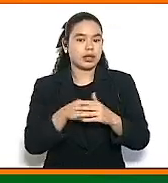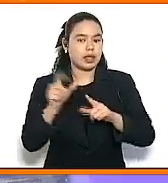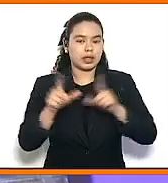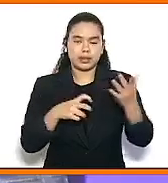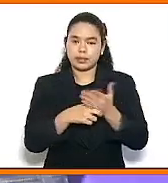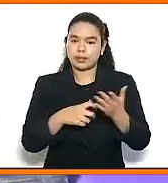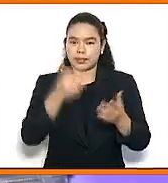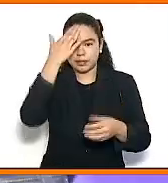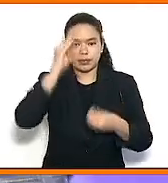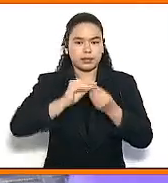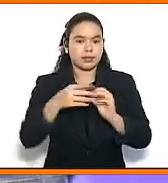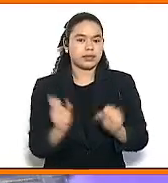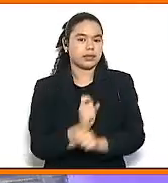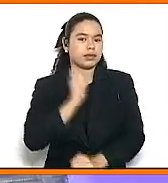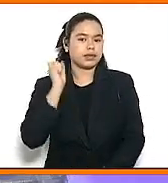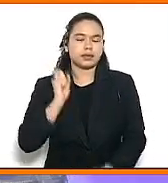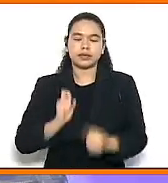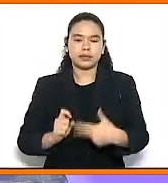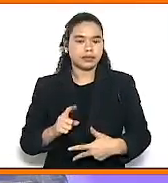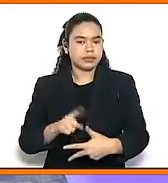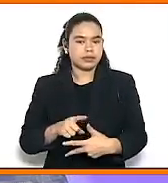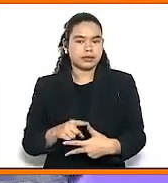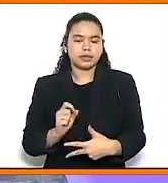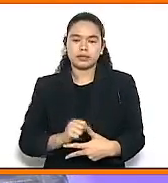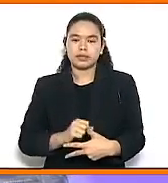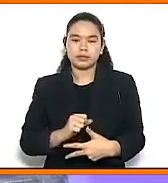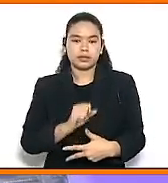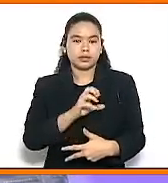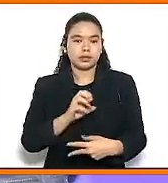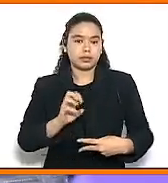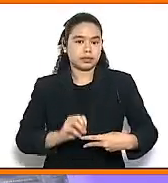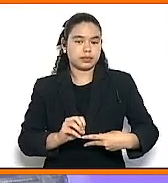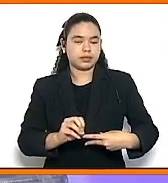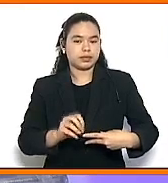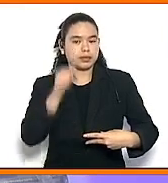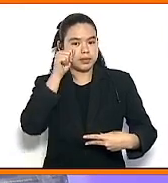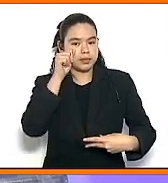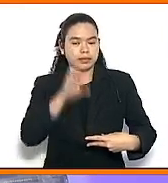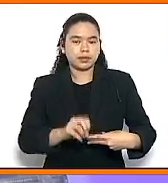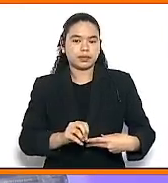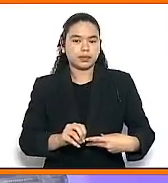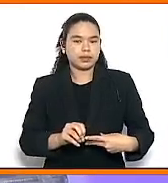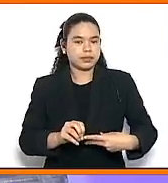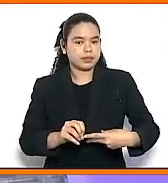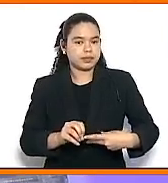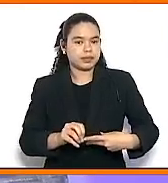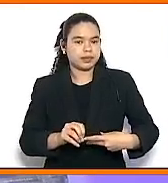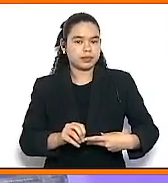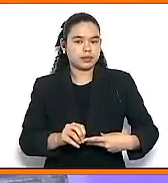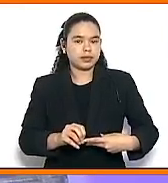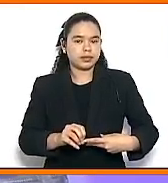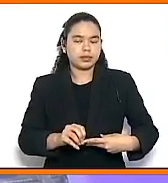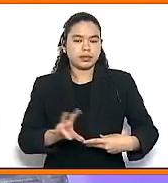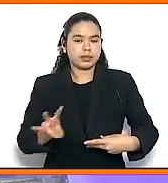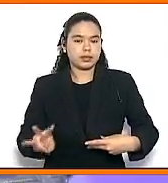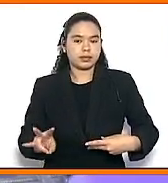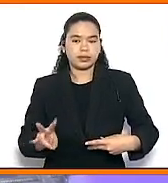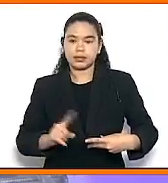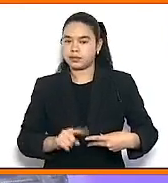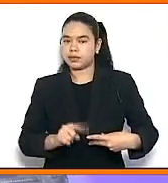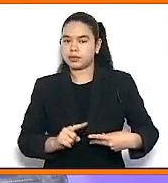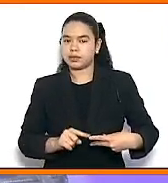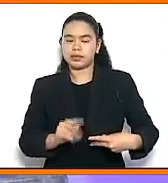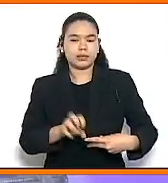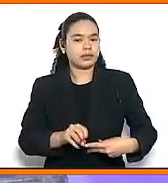mano. Tu primer número ganador, tu primer dígito, 0. Segundo dígito, atentos, porque este es el 7. Primer